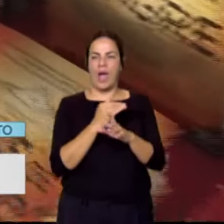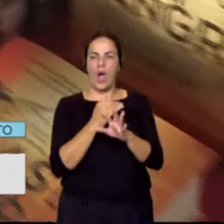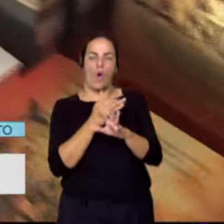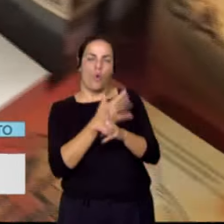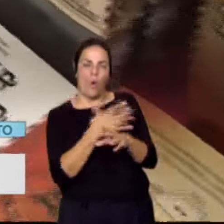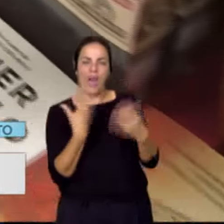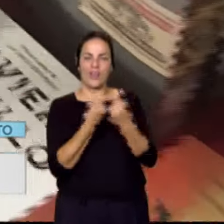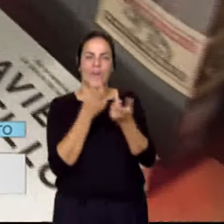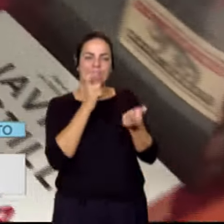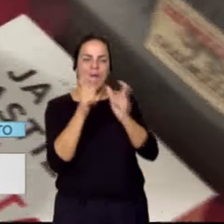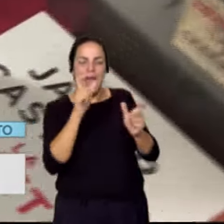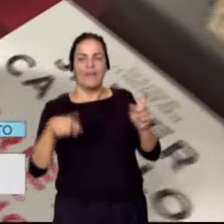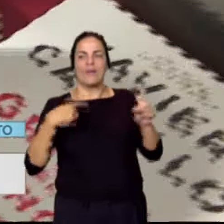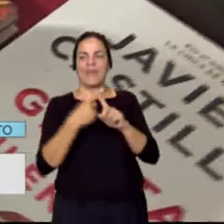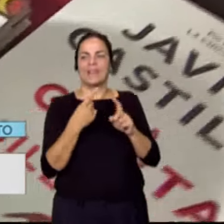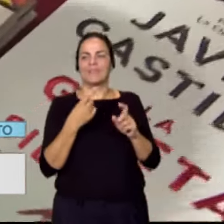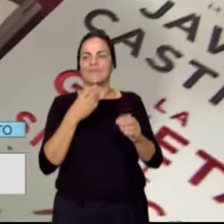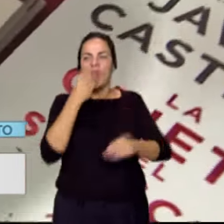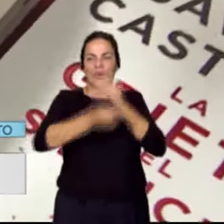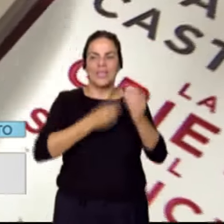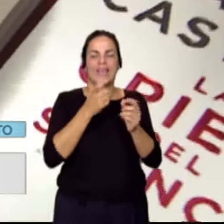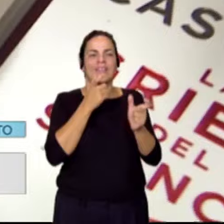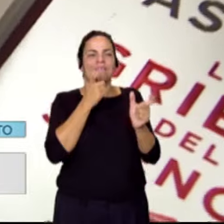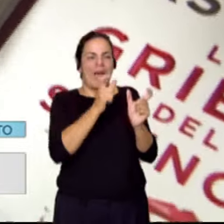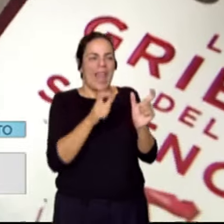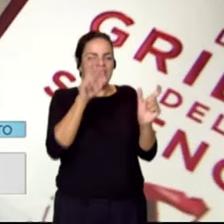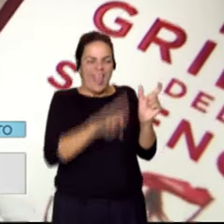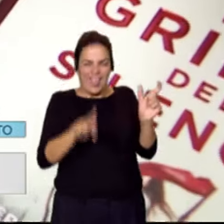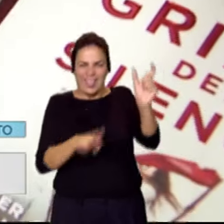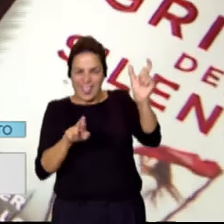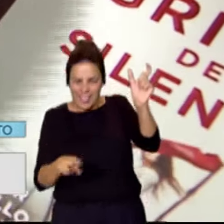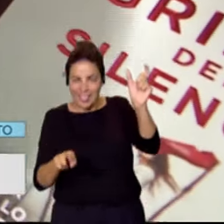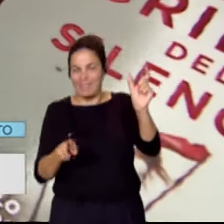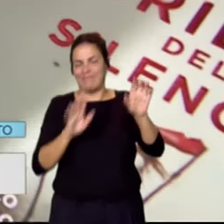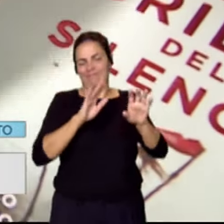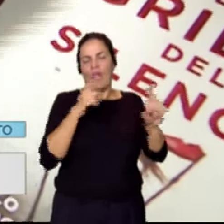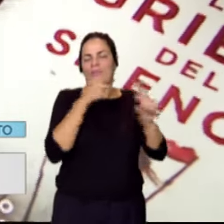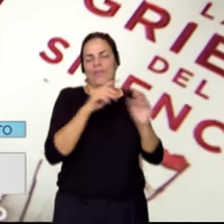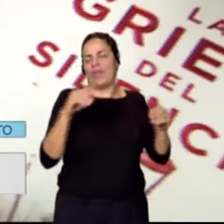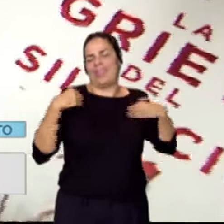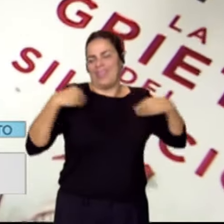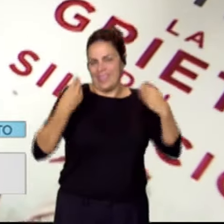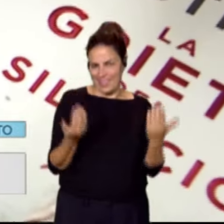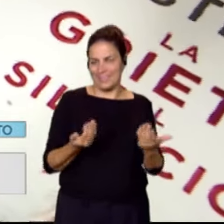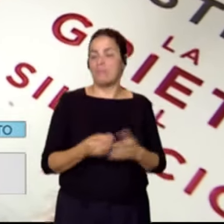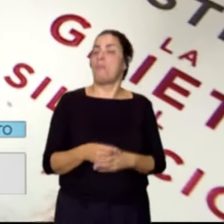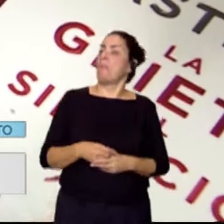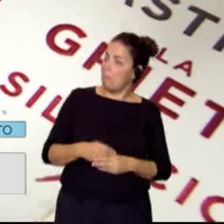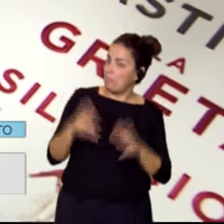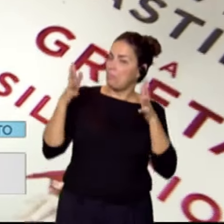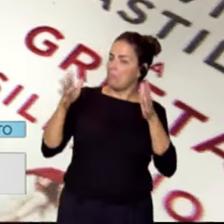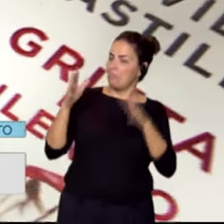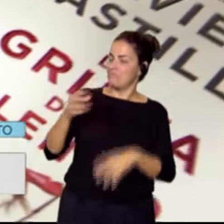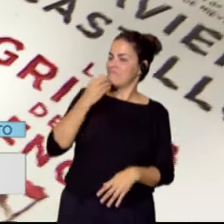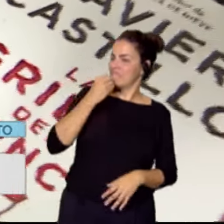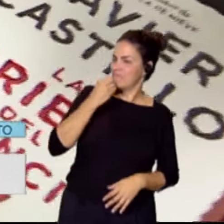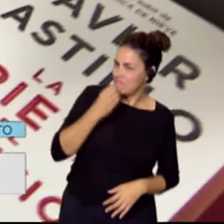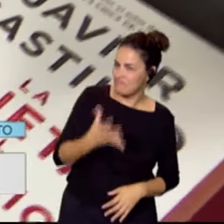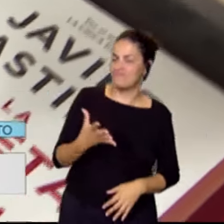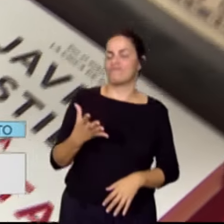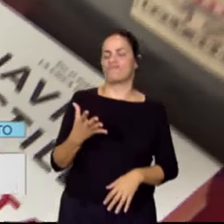con la redundancia redundante no el divertirnos que siempre viene bien un libro para divertirse pues buena recomendación Un día como hoy que tenemos aquí